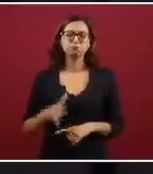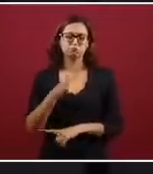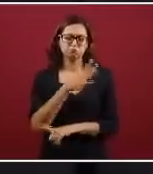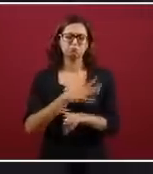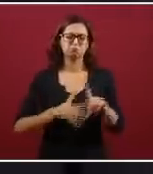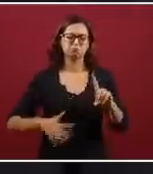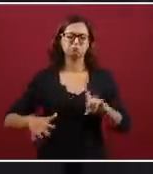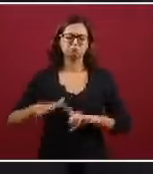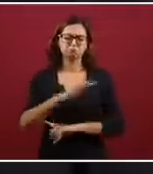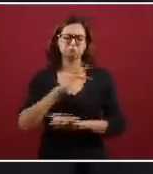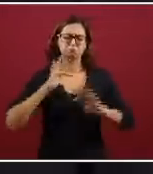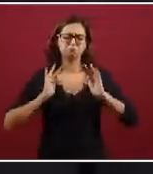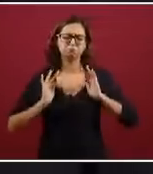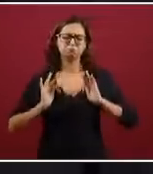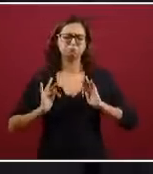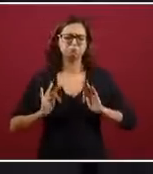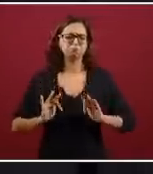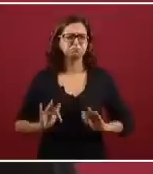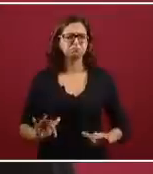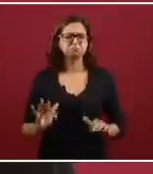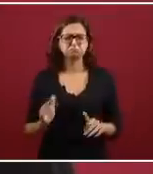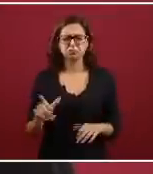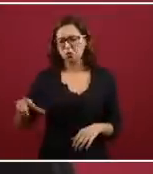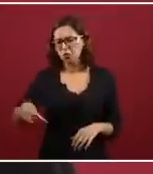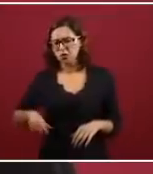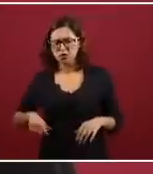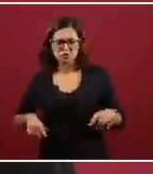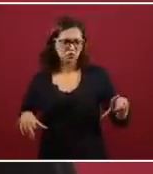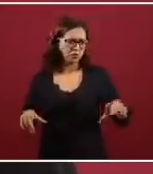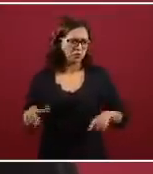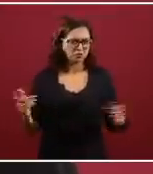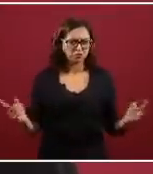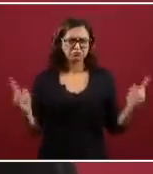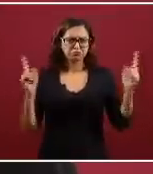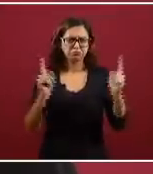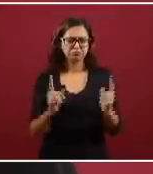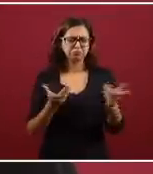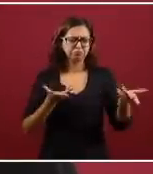satisfactorio para los dos gobiernos.